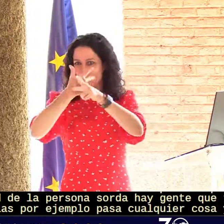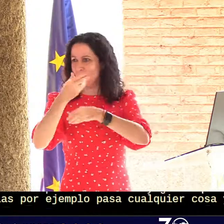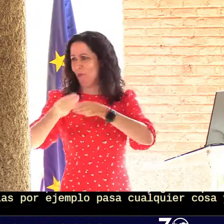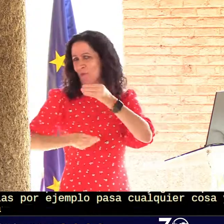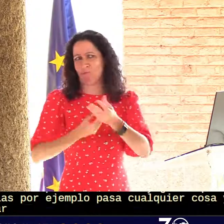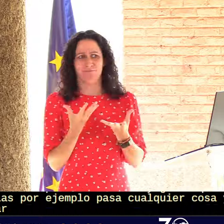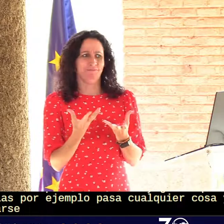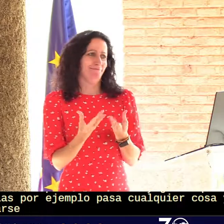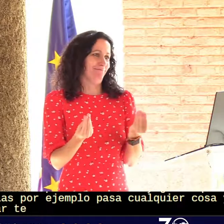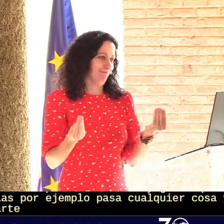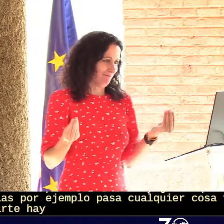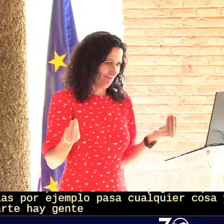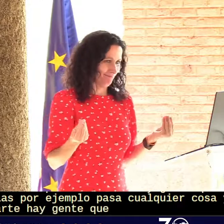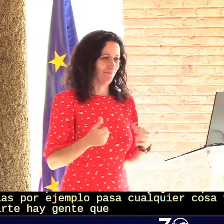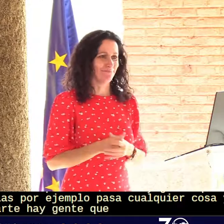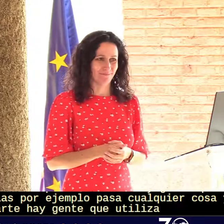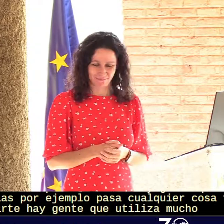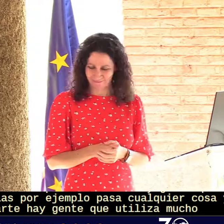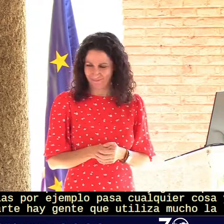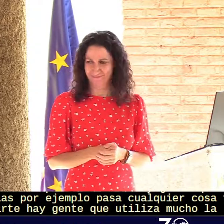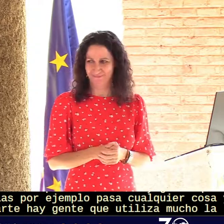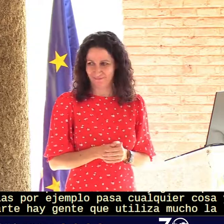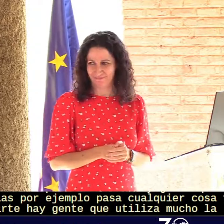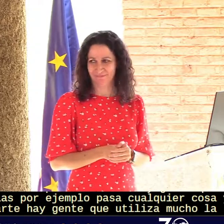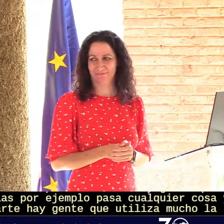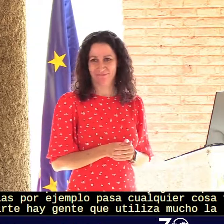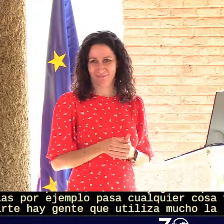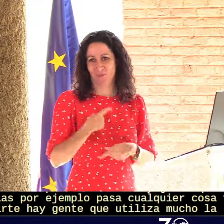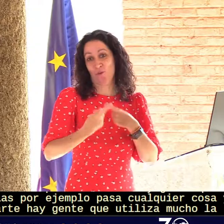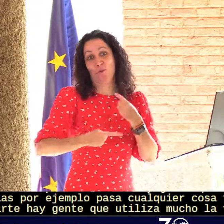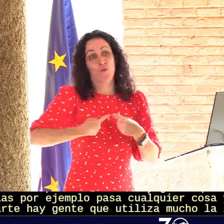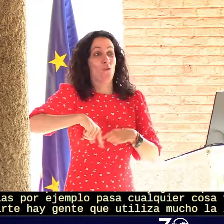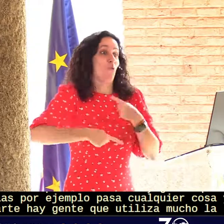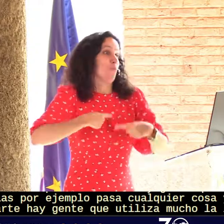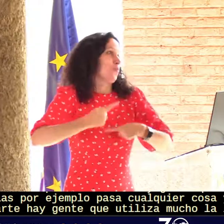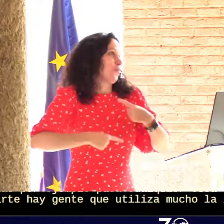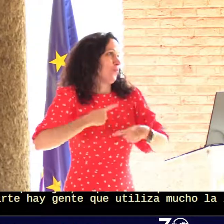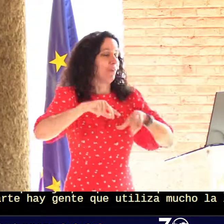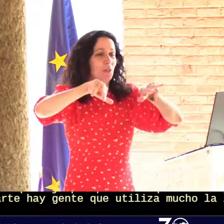iluminarse hay gente que utiliza mucho la la la